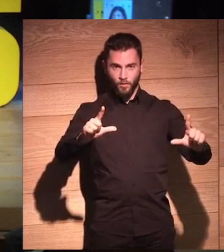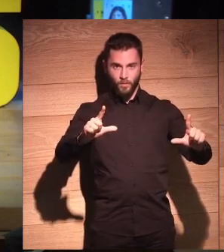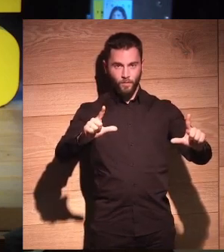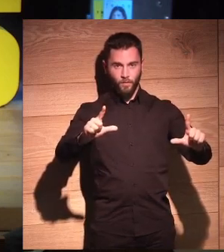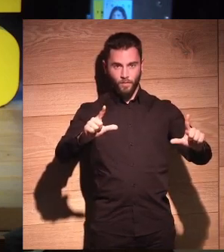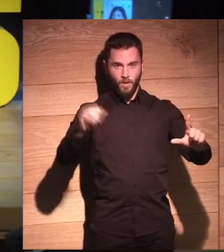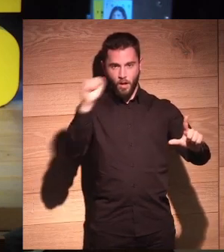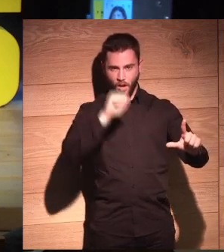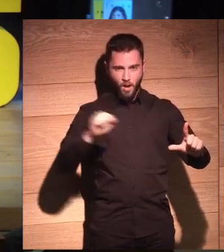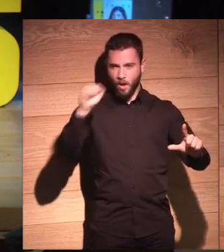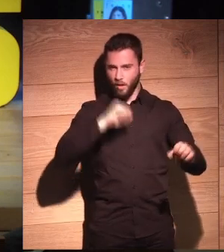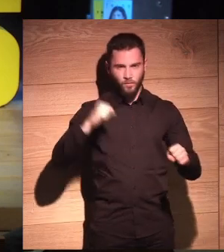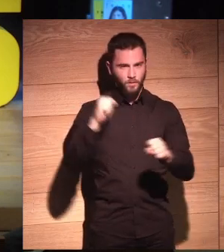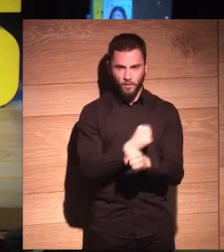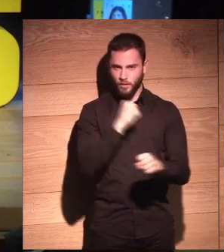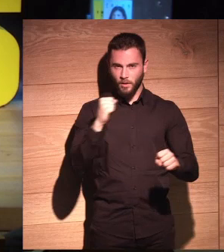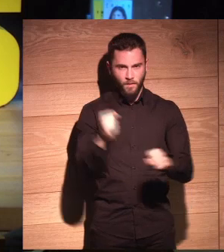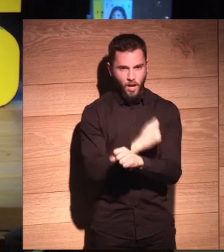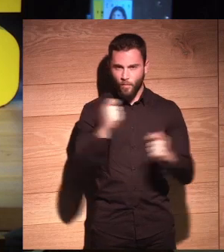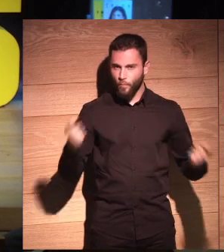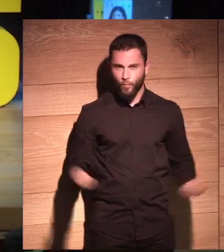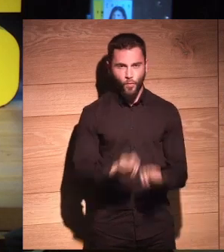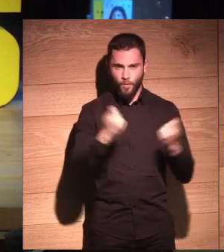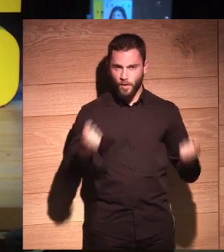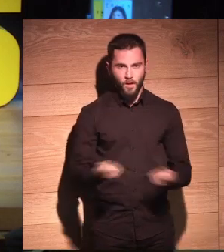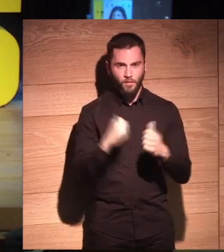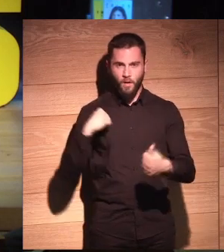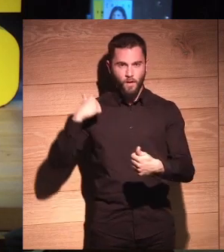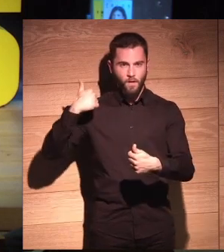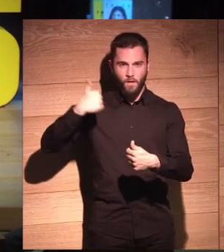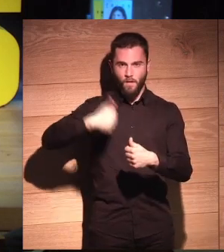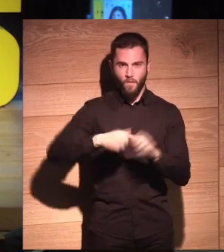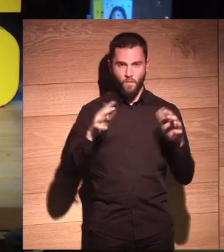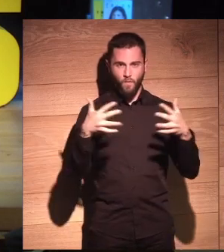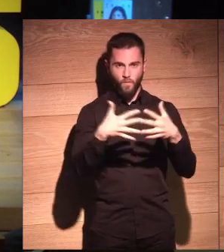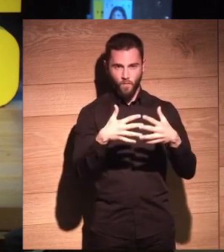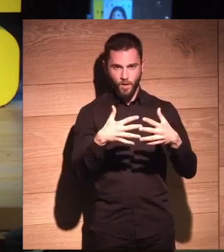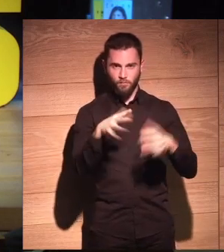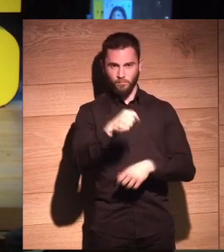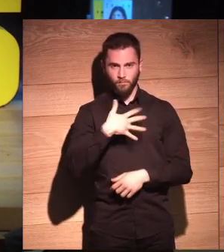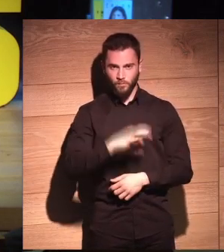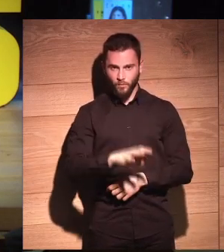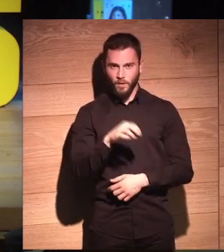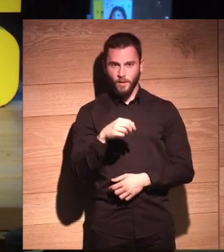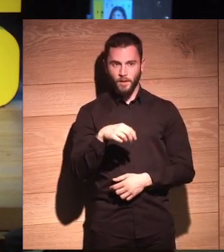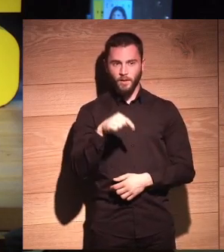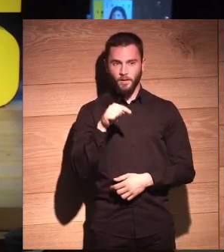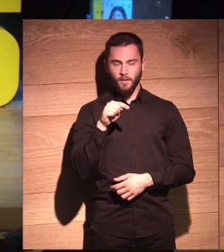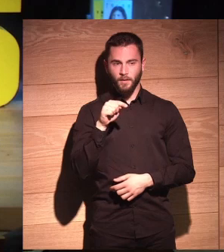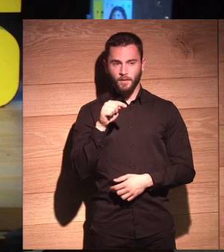de muchos años de trabajo y publicaciones que están disponibles en la página web que se ve aquí, eventlab.com,